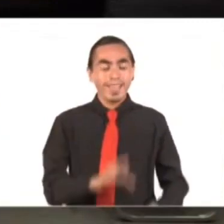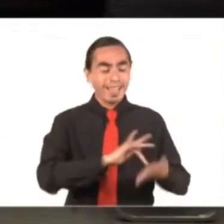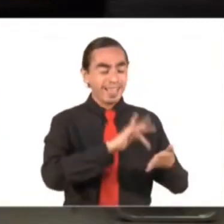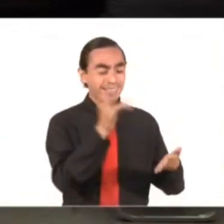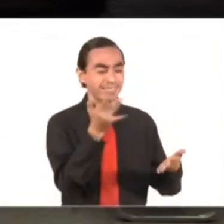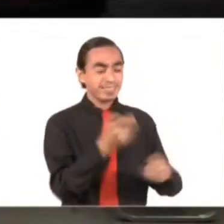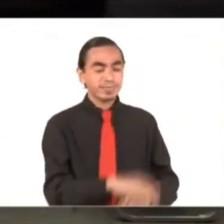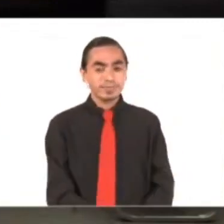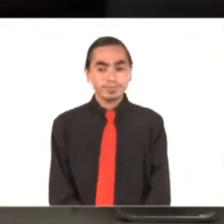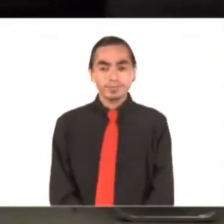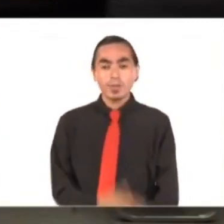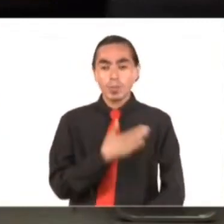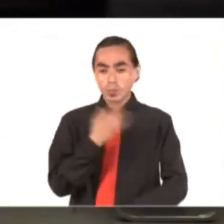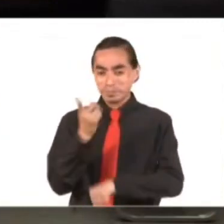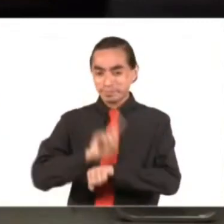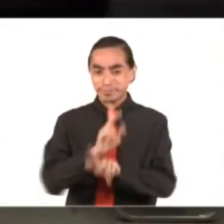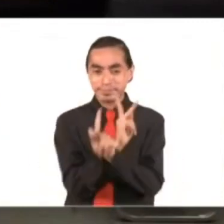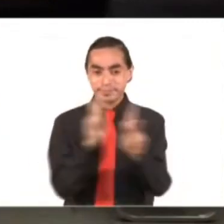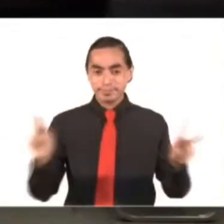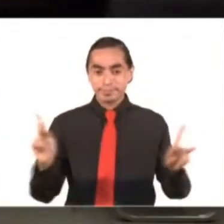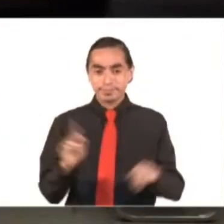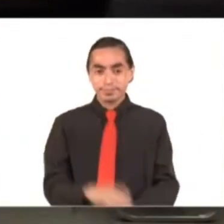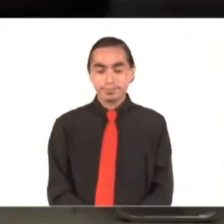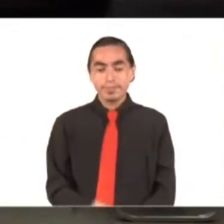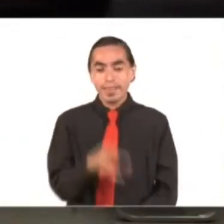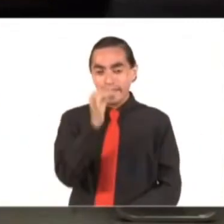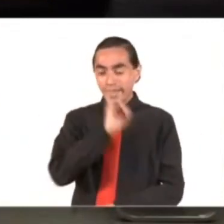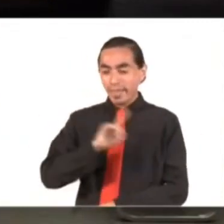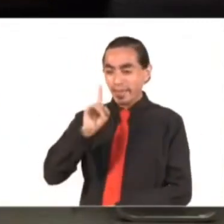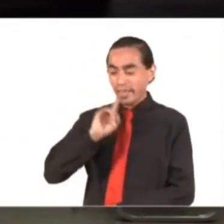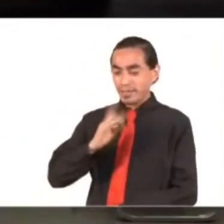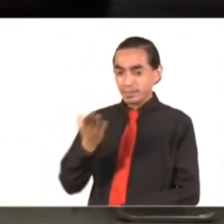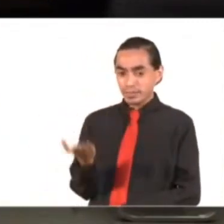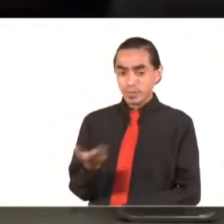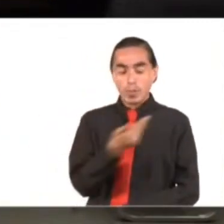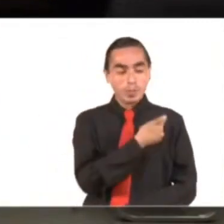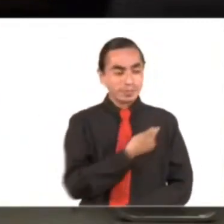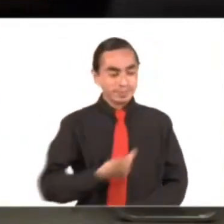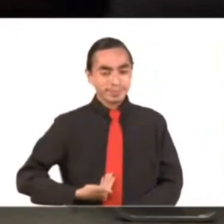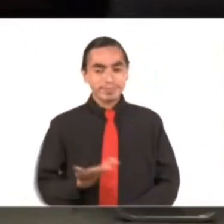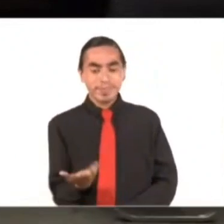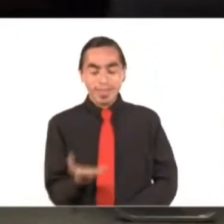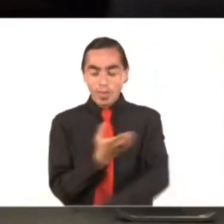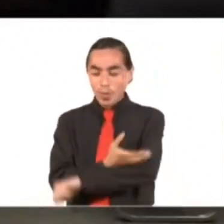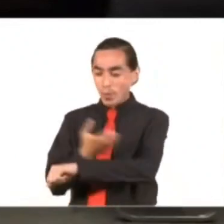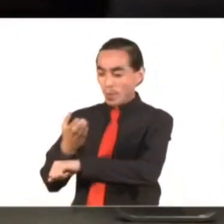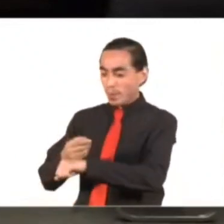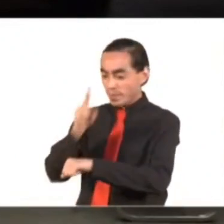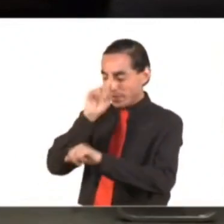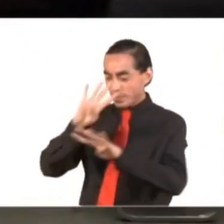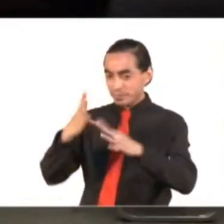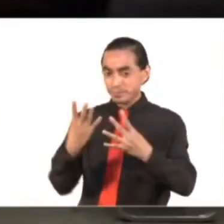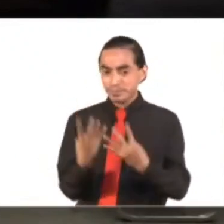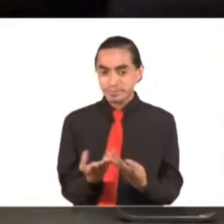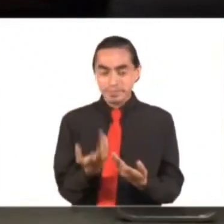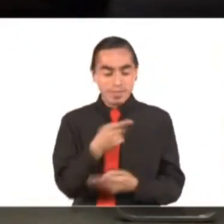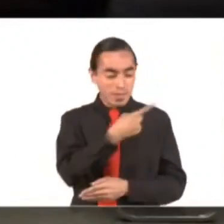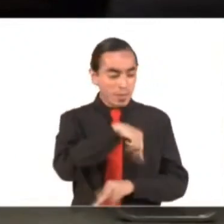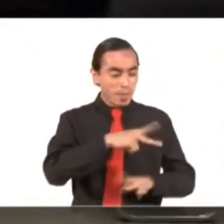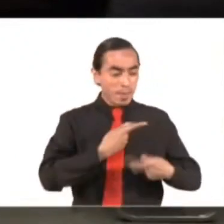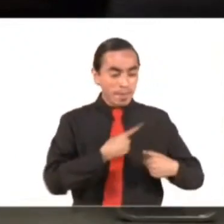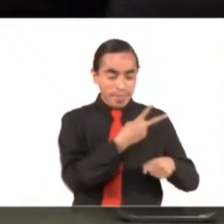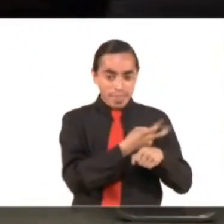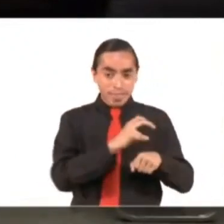Gracias, presidente. Y muy buenos días a todos, jefa de gobierno, presidente, compañeros del consejo y invitados